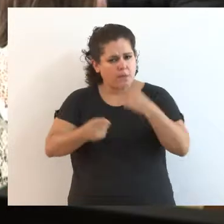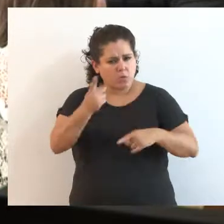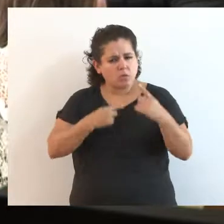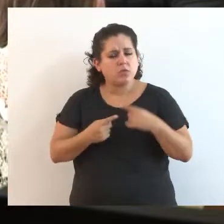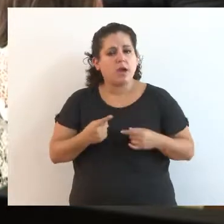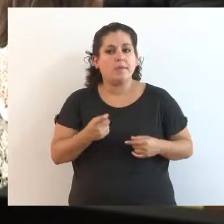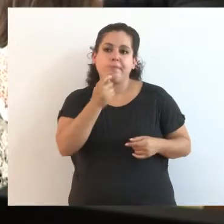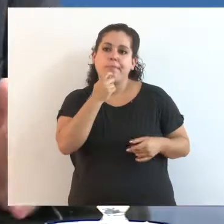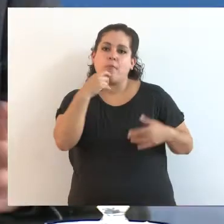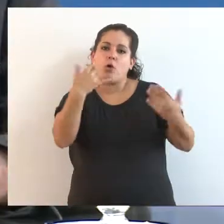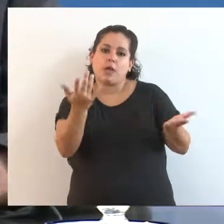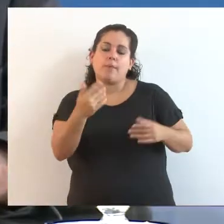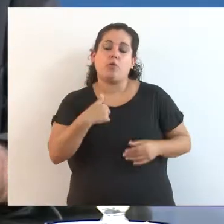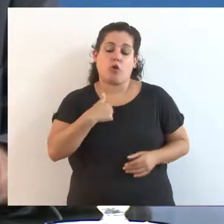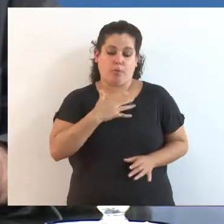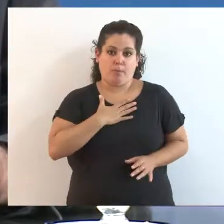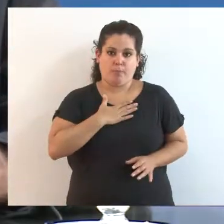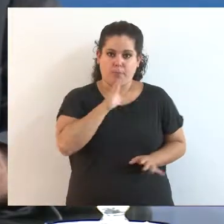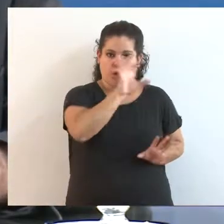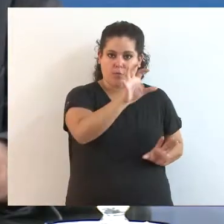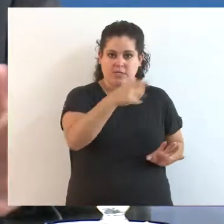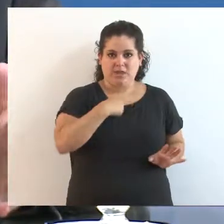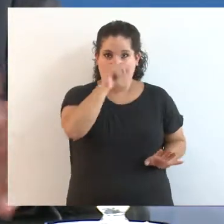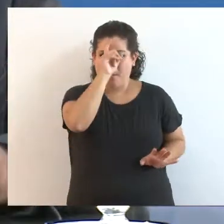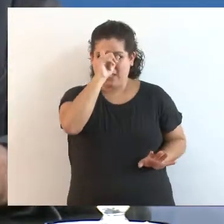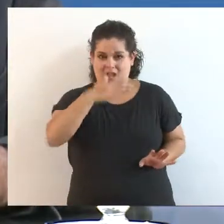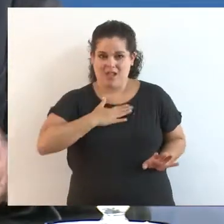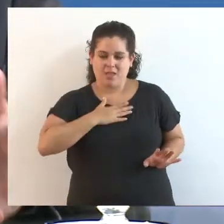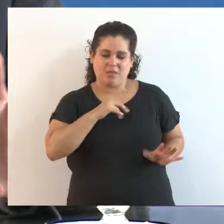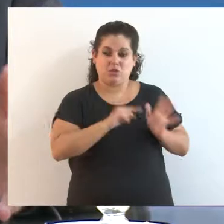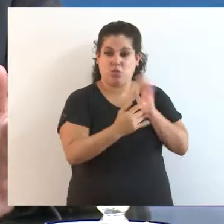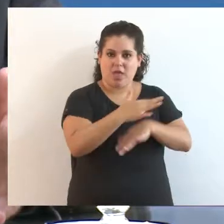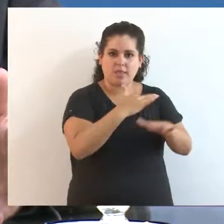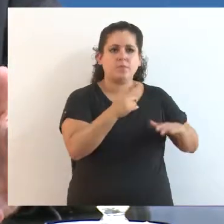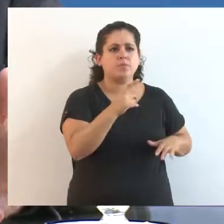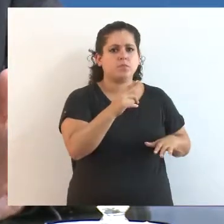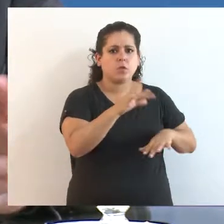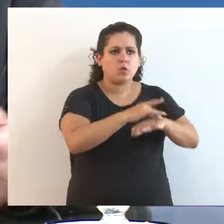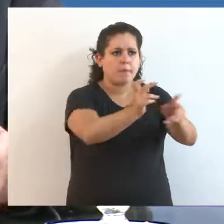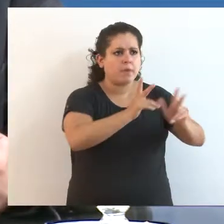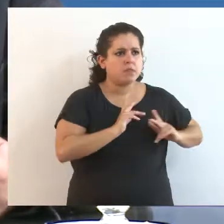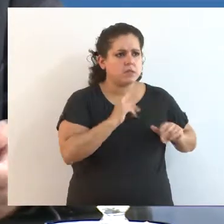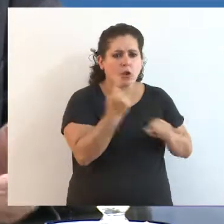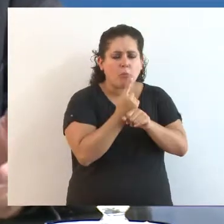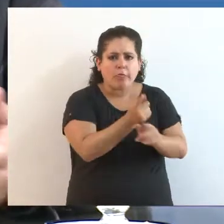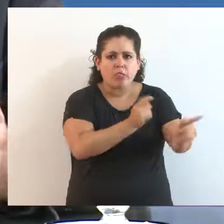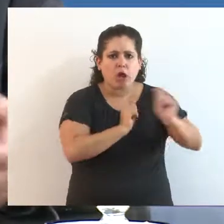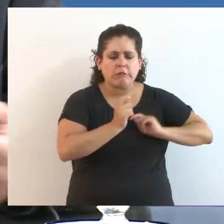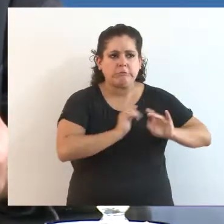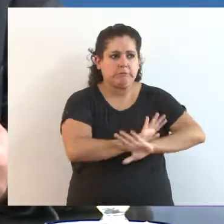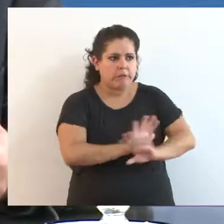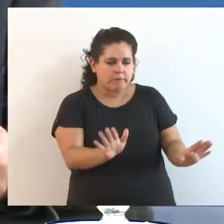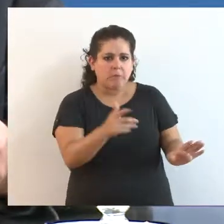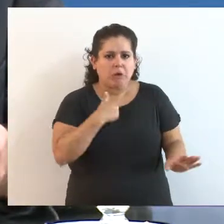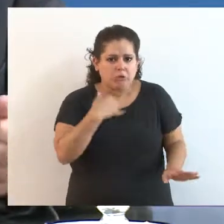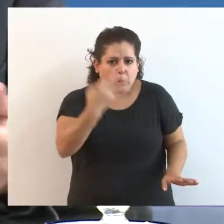porque muchos me han preguntado que ahora sobre todo, por ejemplo, en mi provincia, el hospital de mi ciudad, la directora me llama y dice que no van a poder